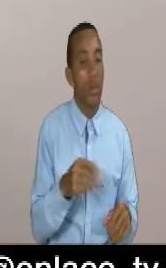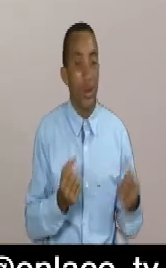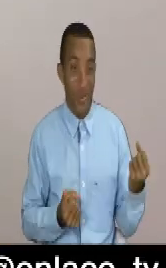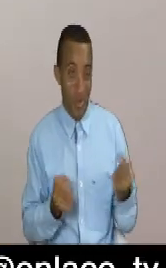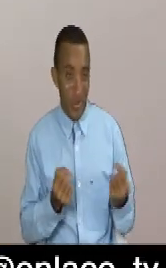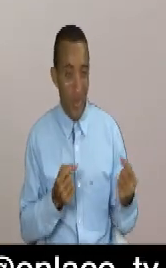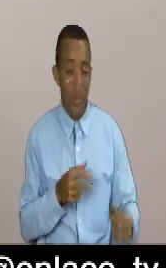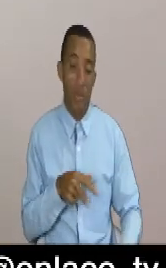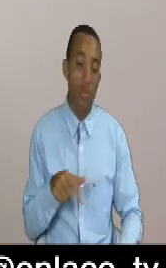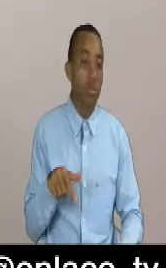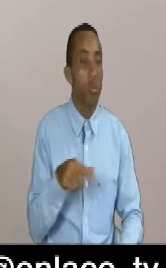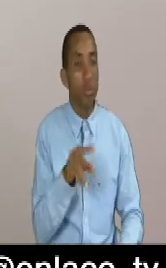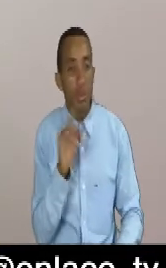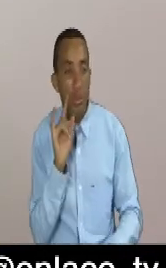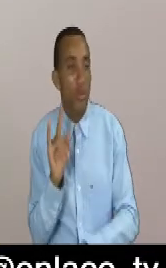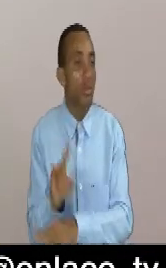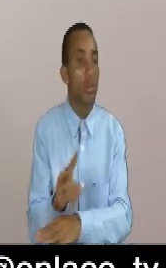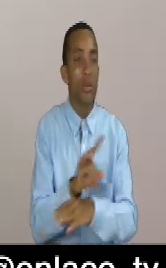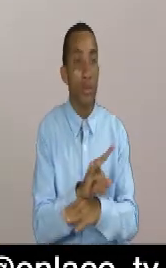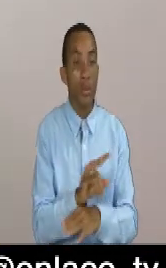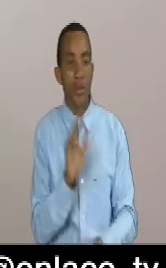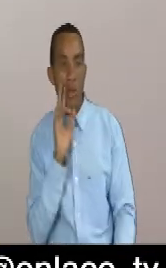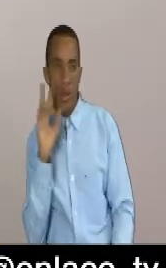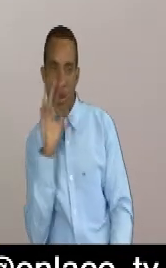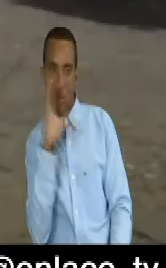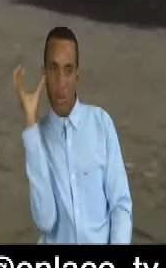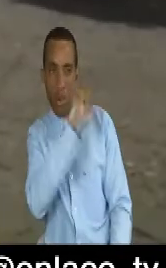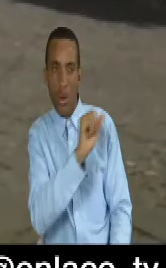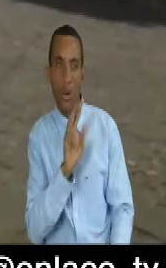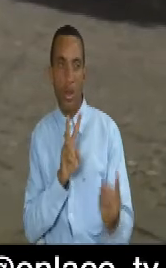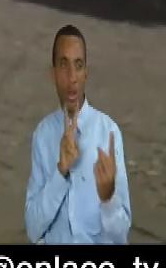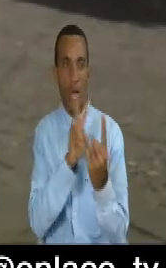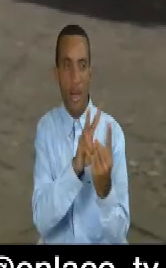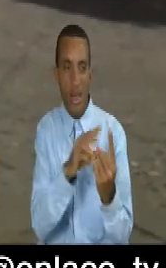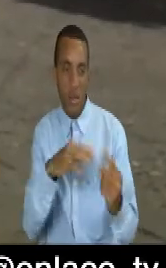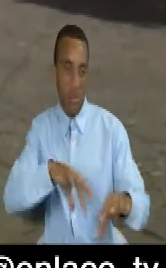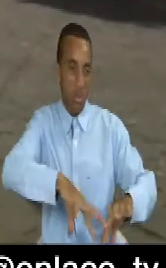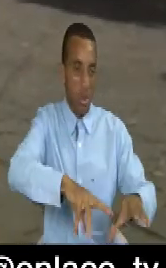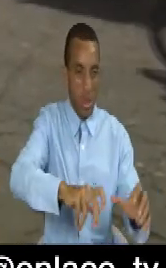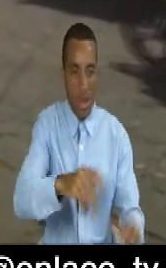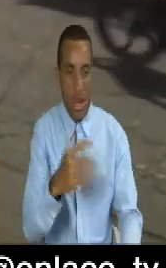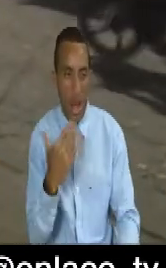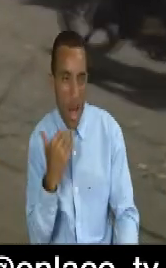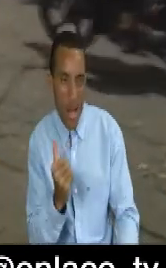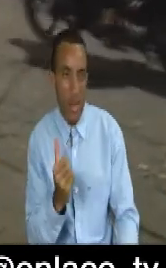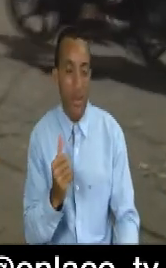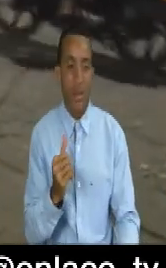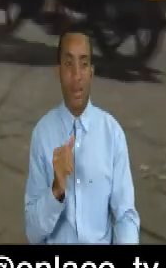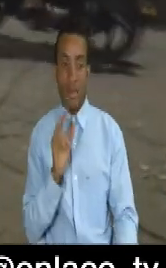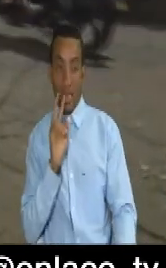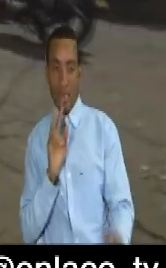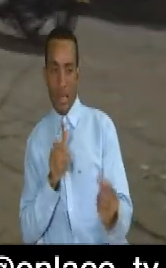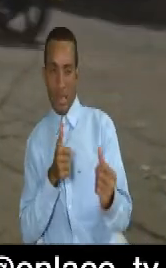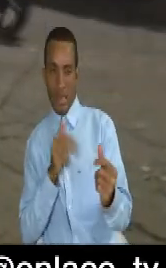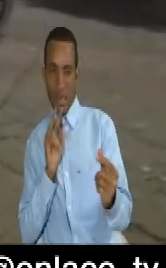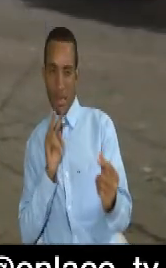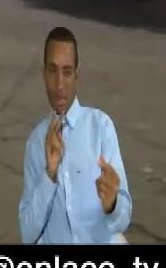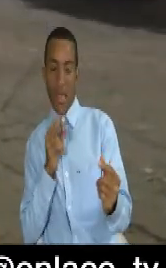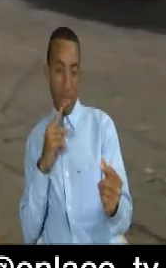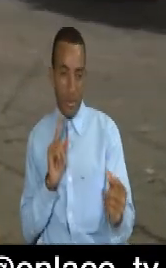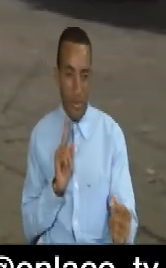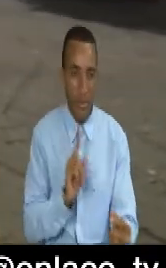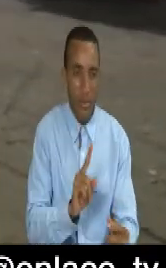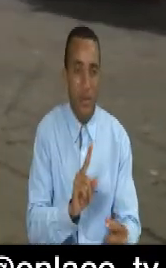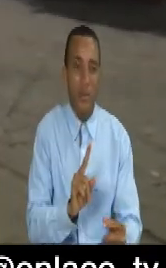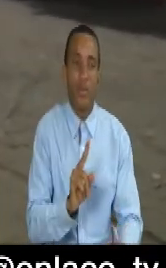a dos delincuentes asaltando pues a una femenina. Se encontraba en un